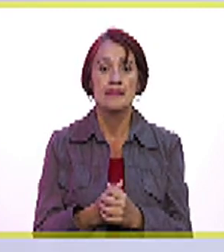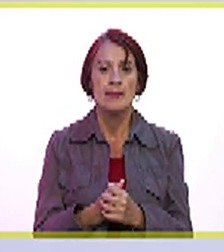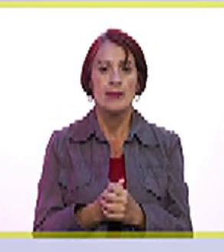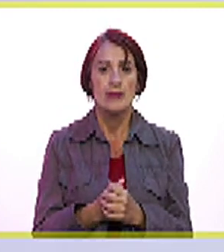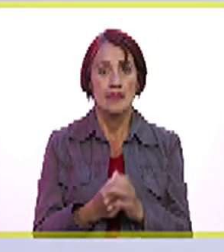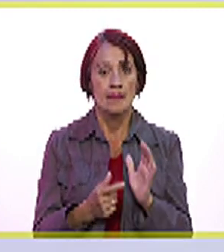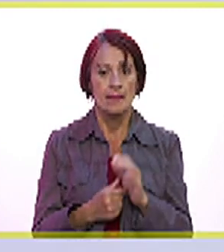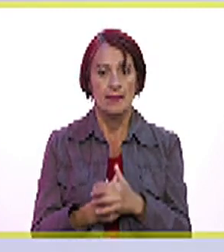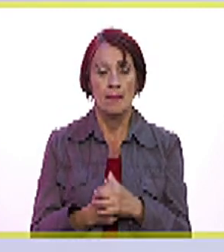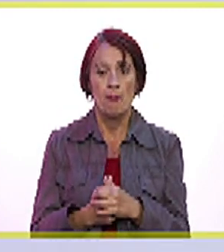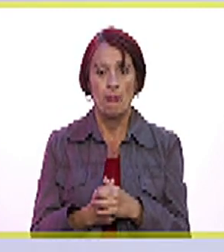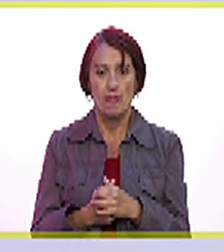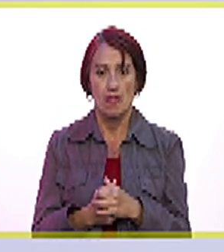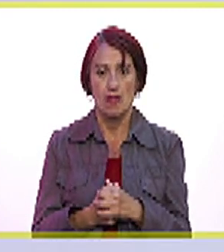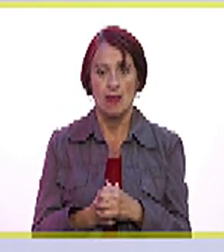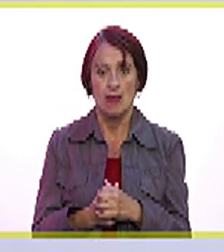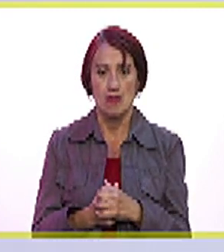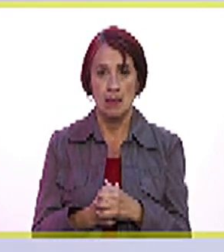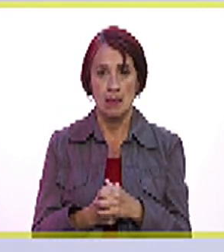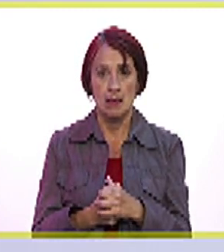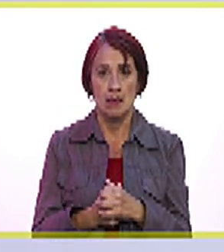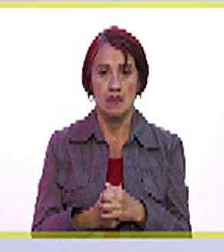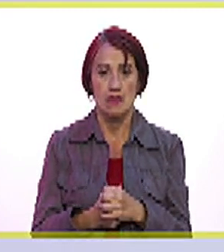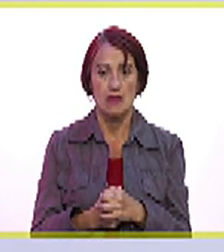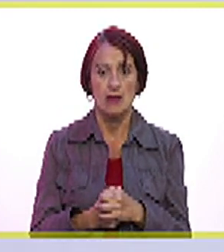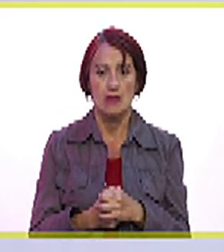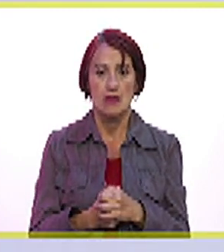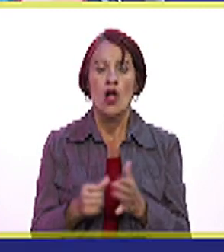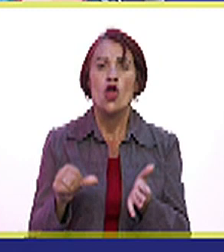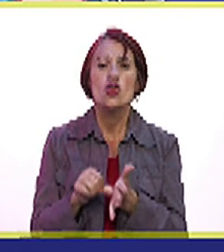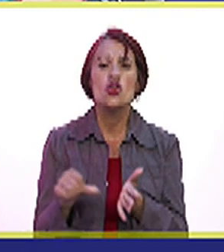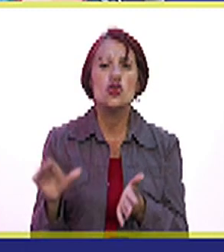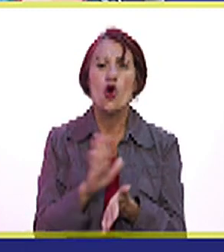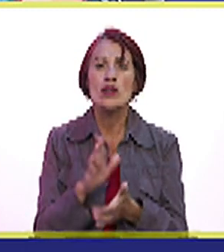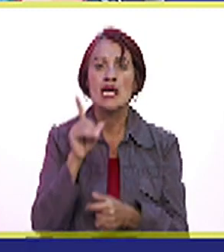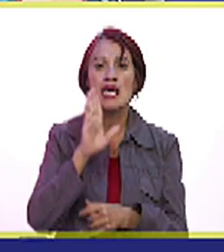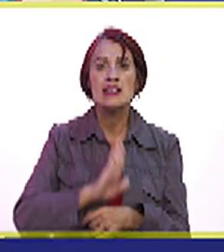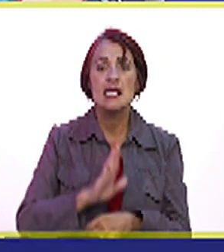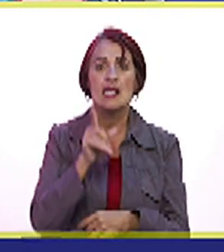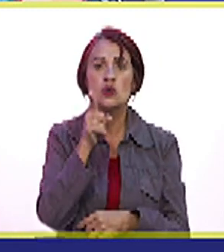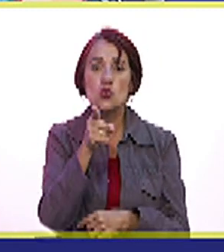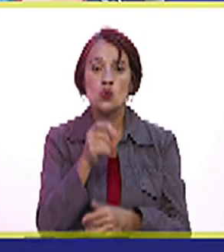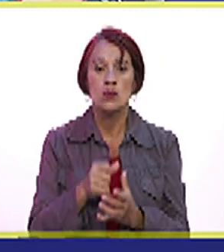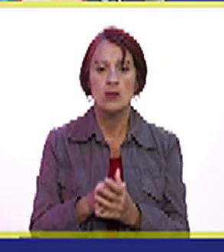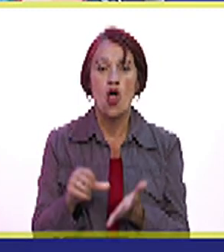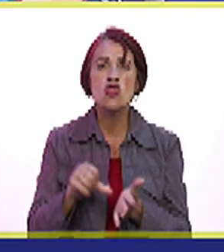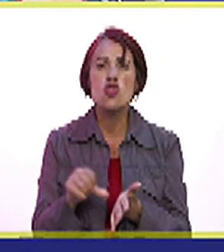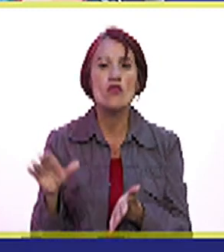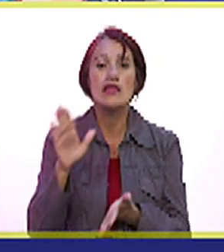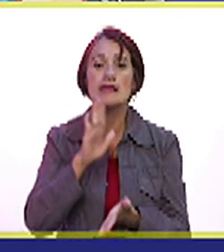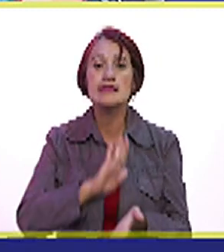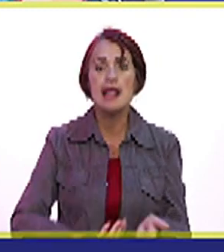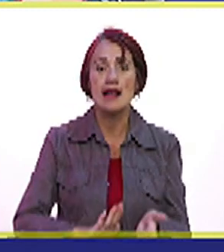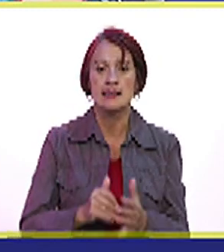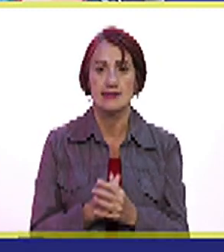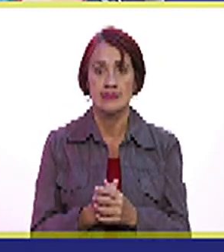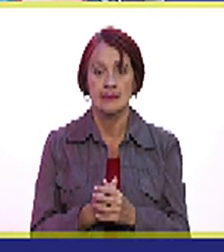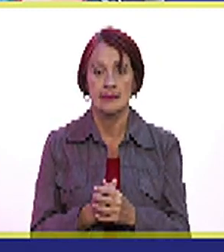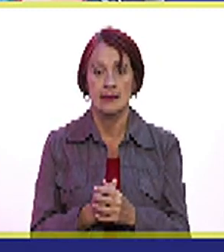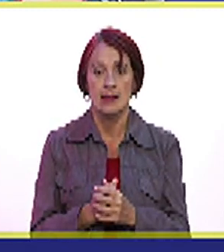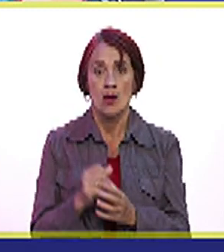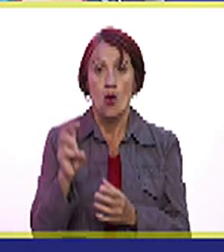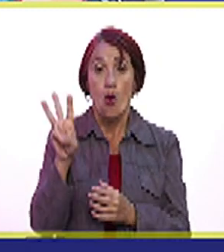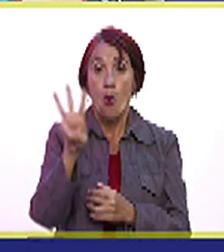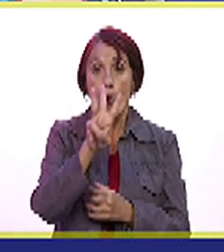Where are you? Where are you? ¿Okay? ¿Dónde estás? ¿Dónde estás? Vamos a utilizar where, vamos a